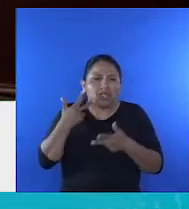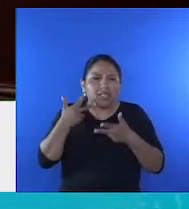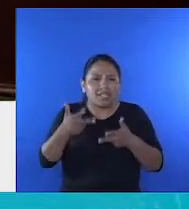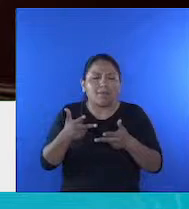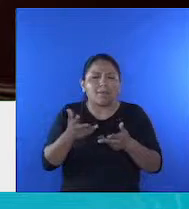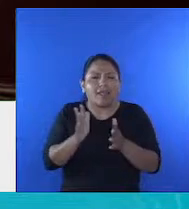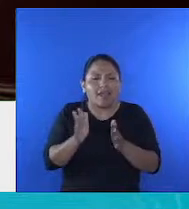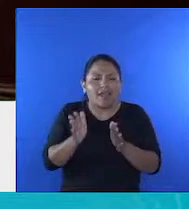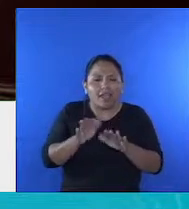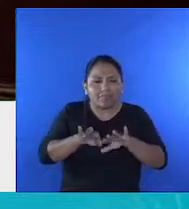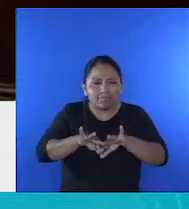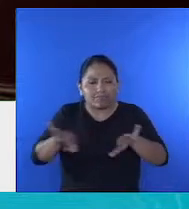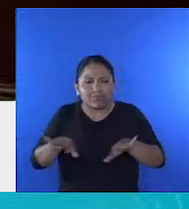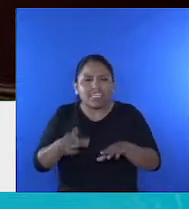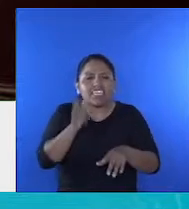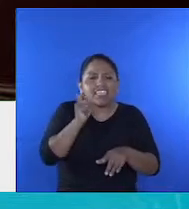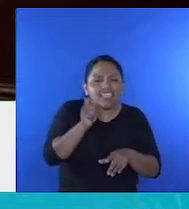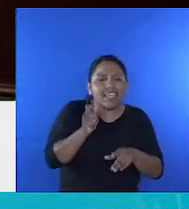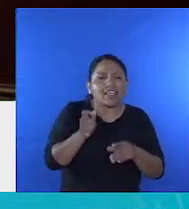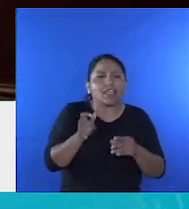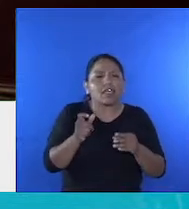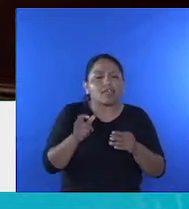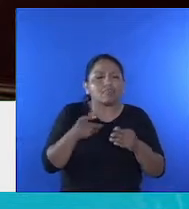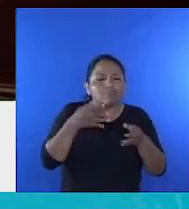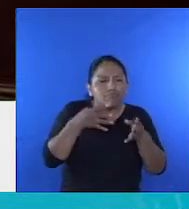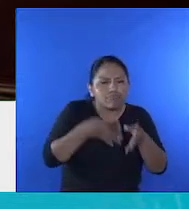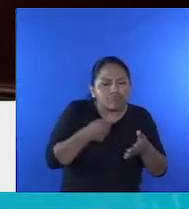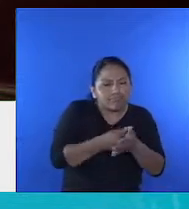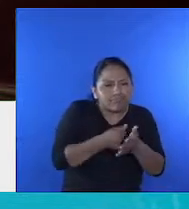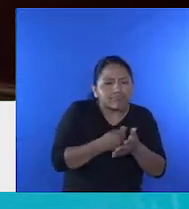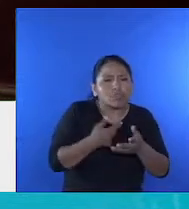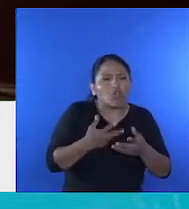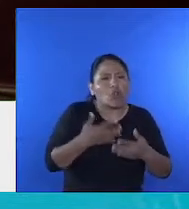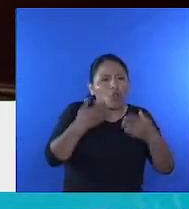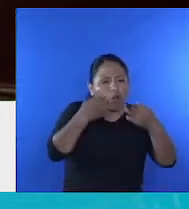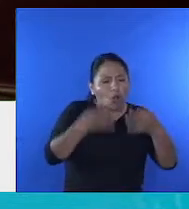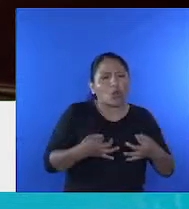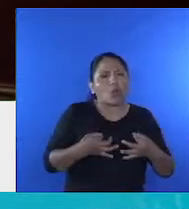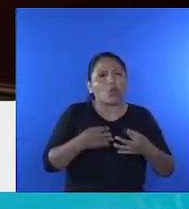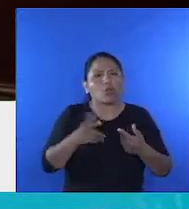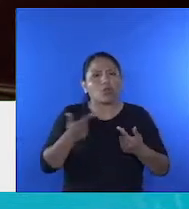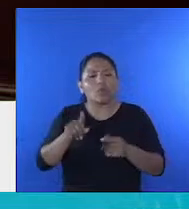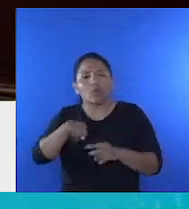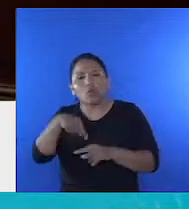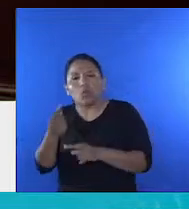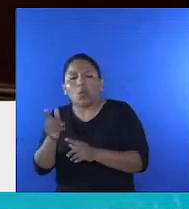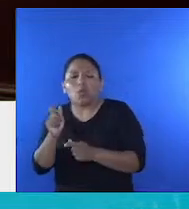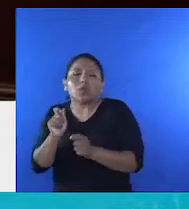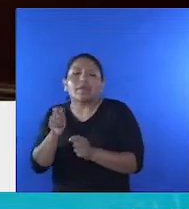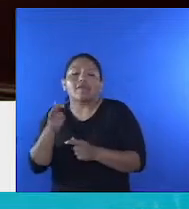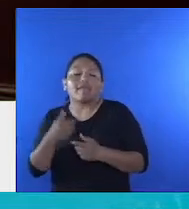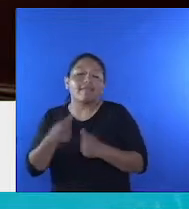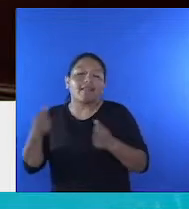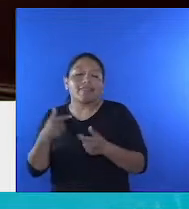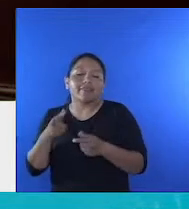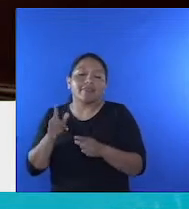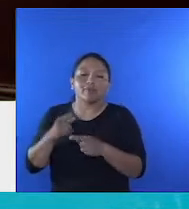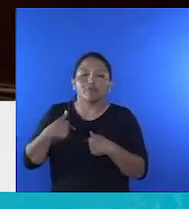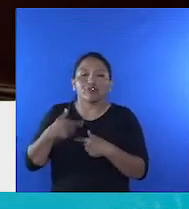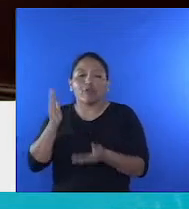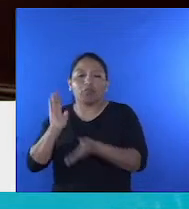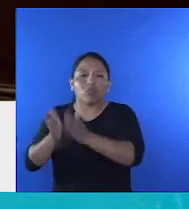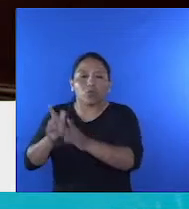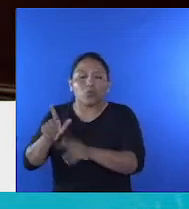poder separar nítidamente quiénes combatieron con honor y quiénes se creían valientes por torturar a